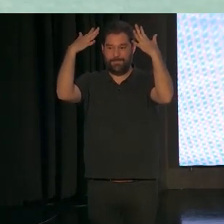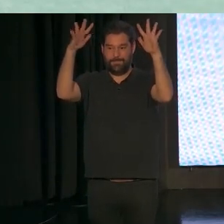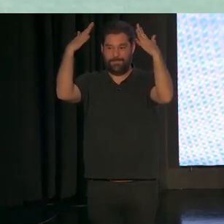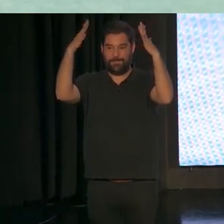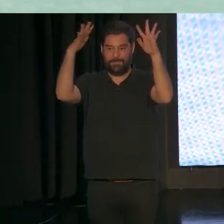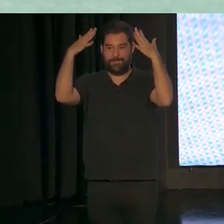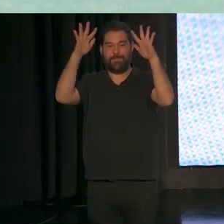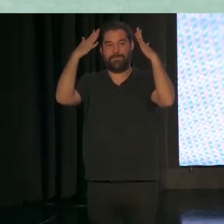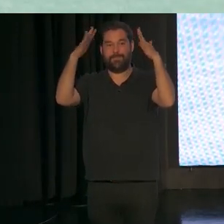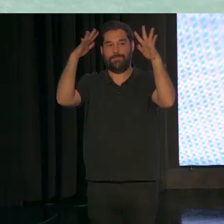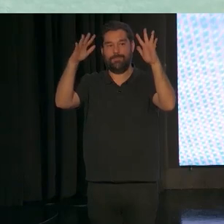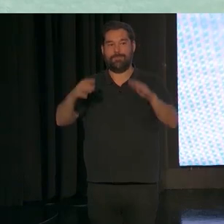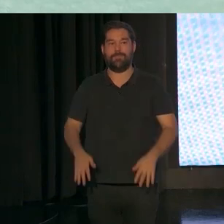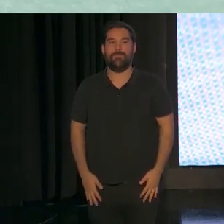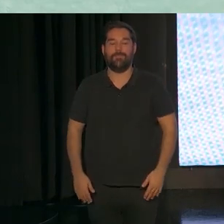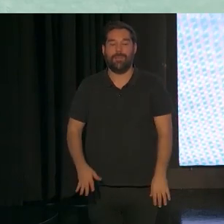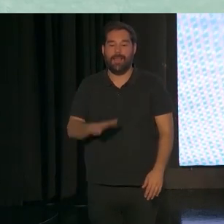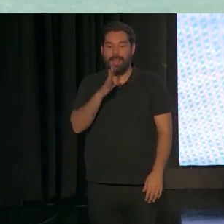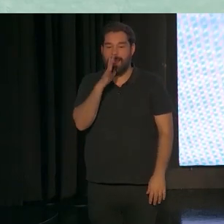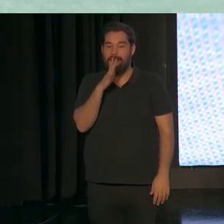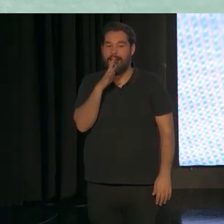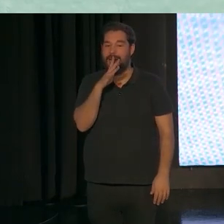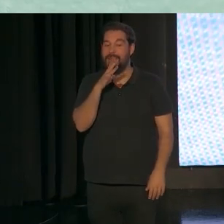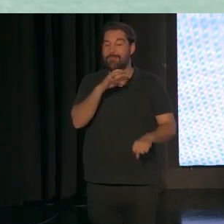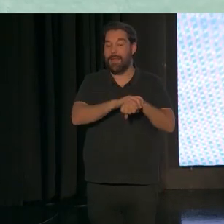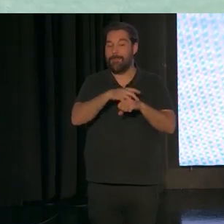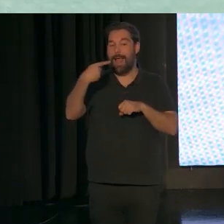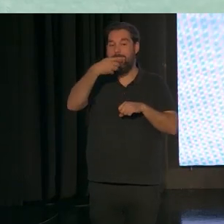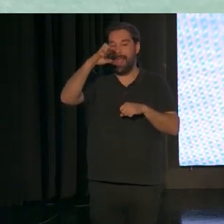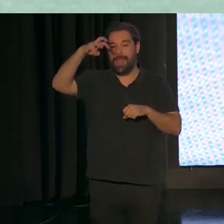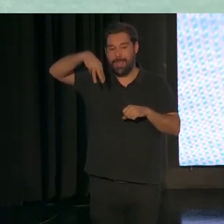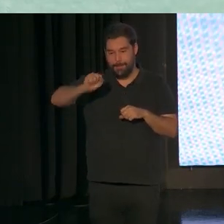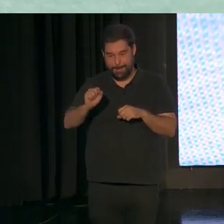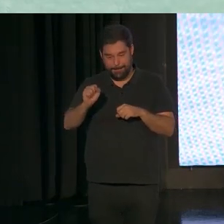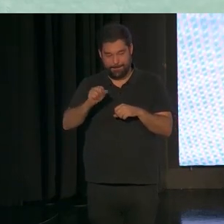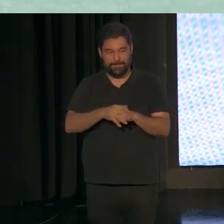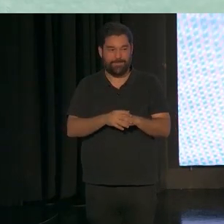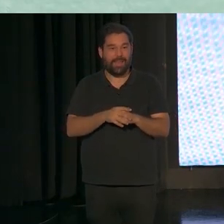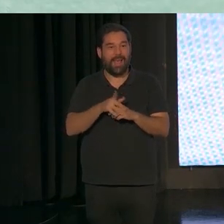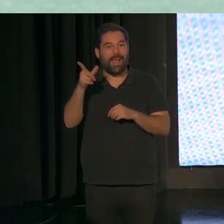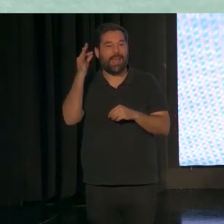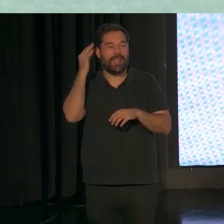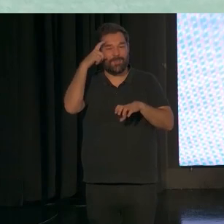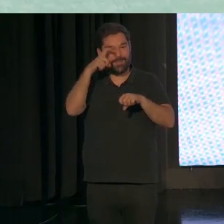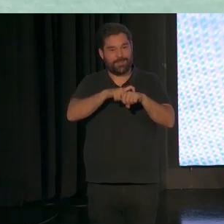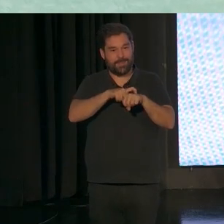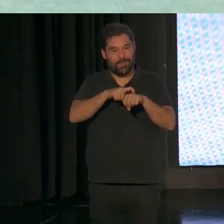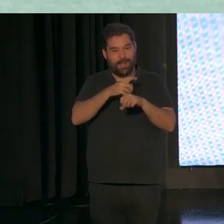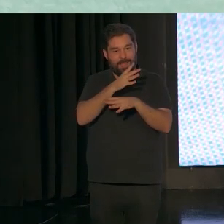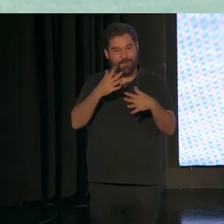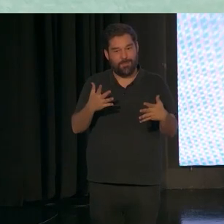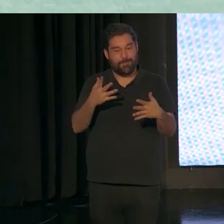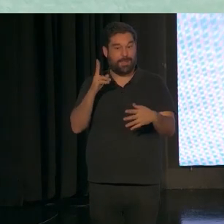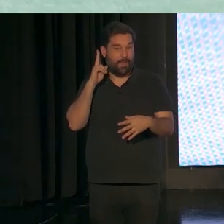gracias y ahora mi amiga Gema Hola Gema ella es psicóloga actualmente